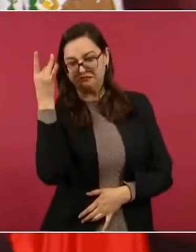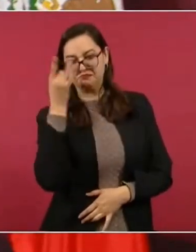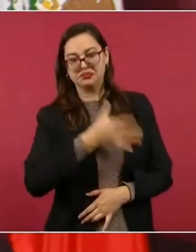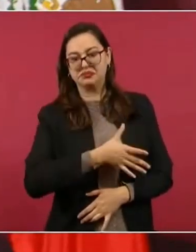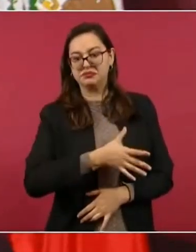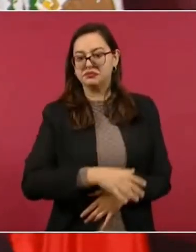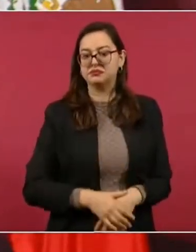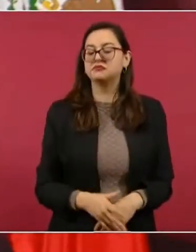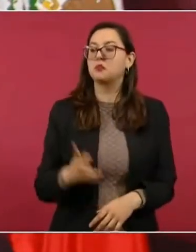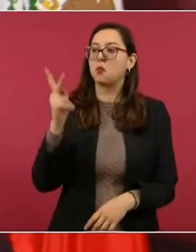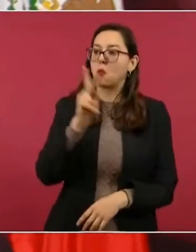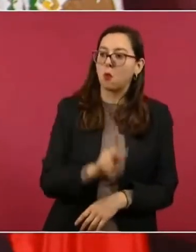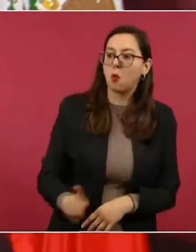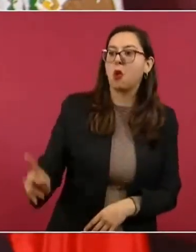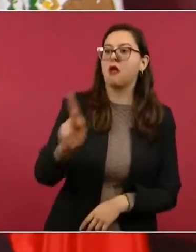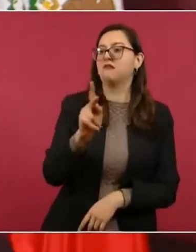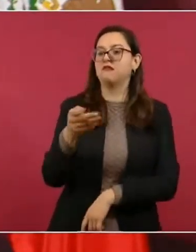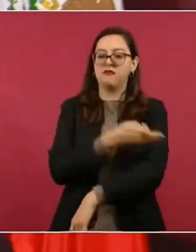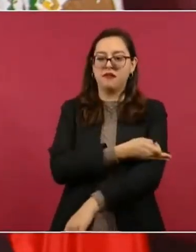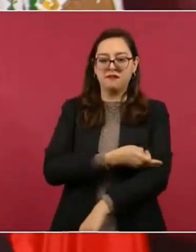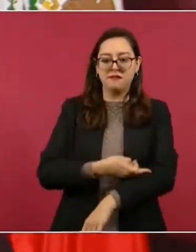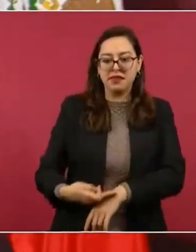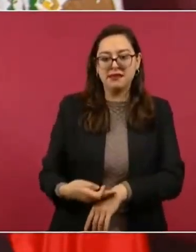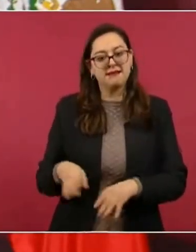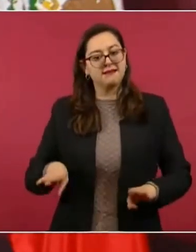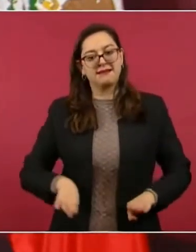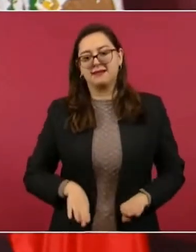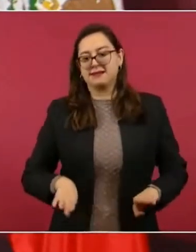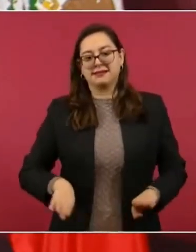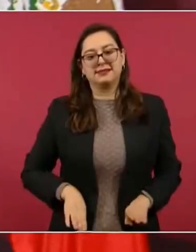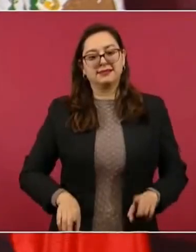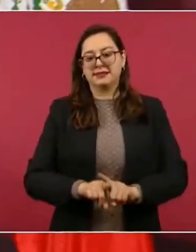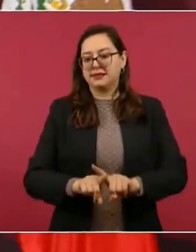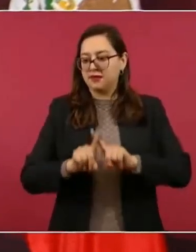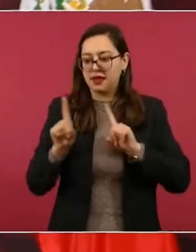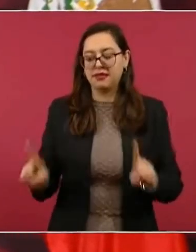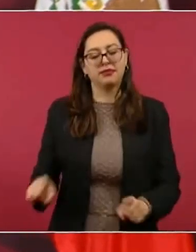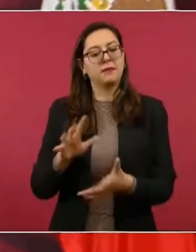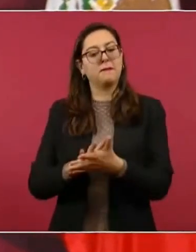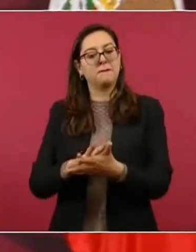las familias de la mayoría de los mexicanos.